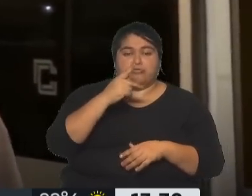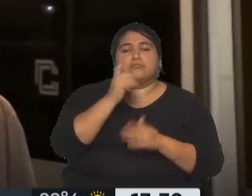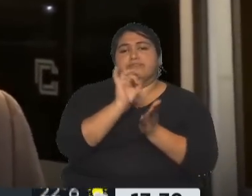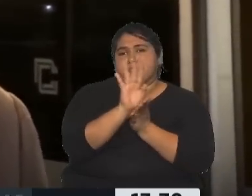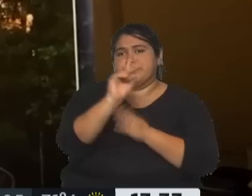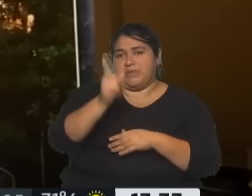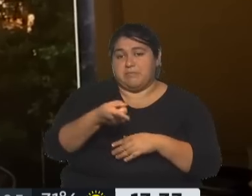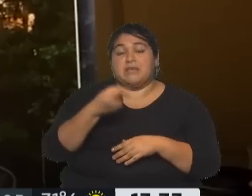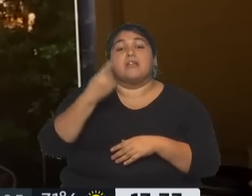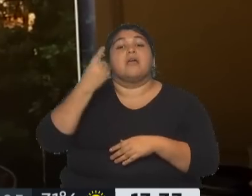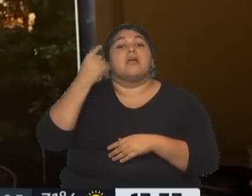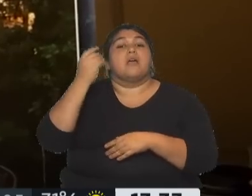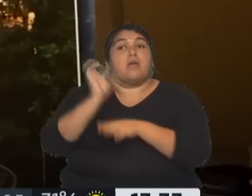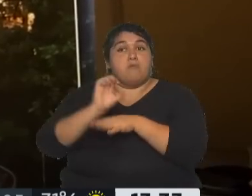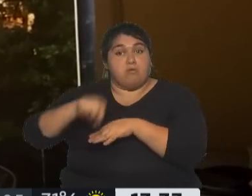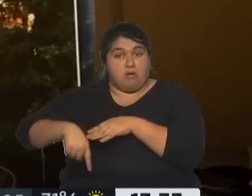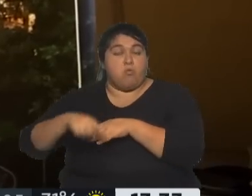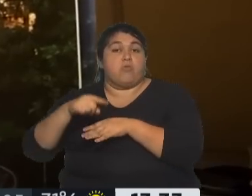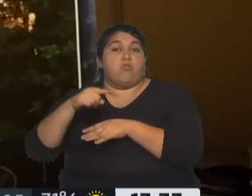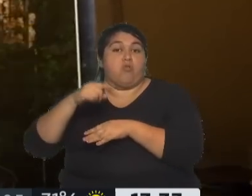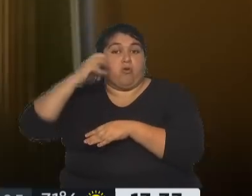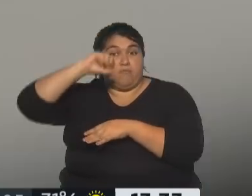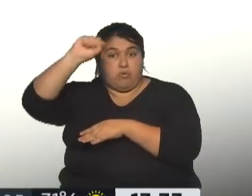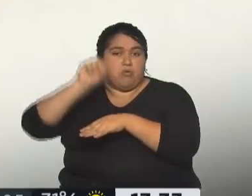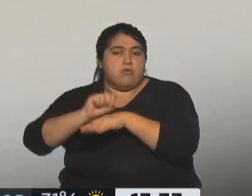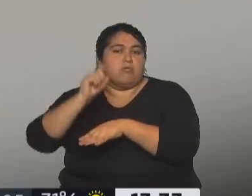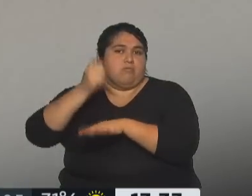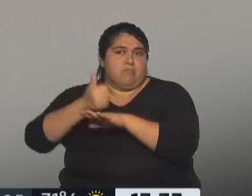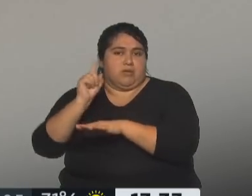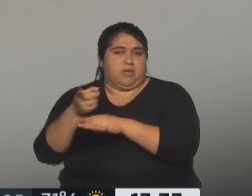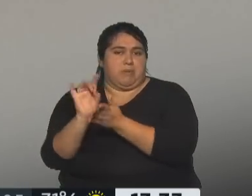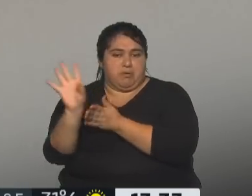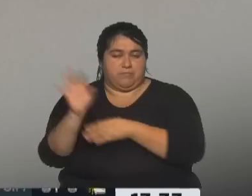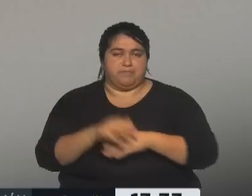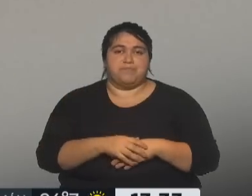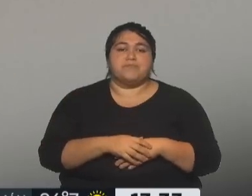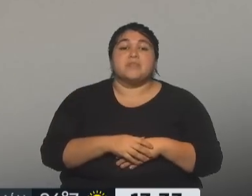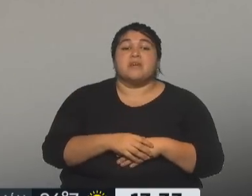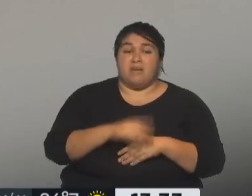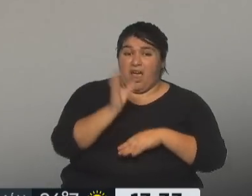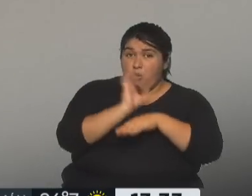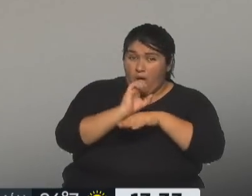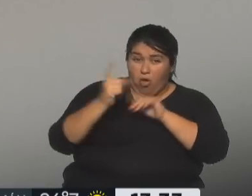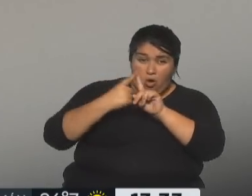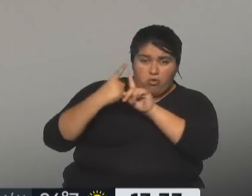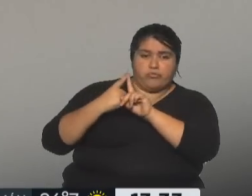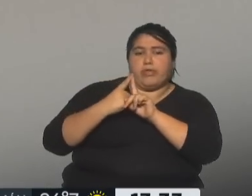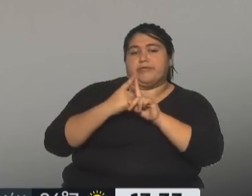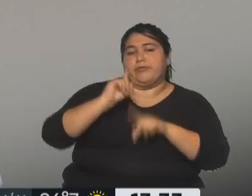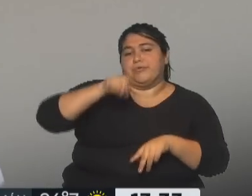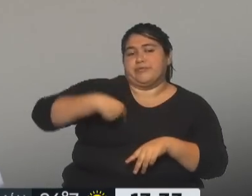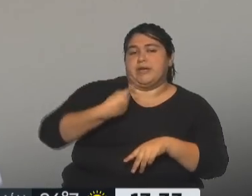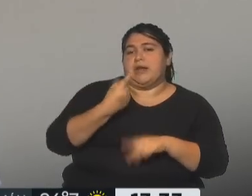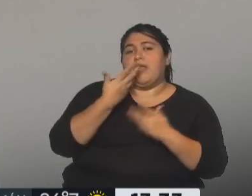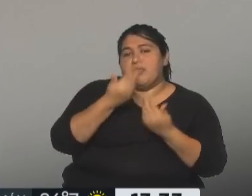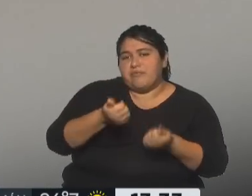del embajador ecuatoriano en Buenos Aires, Javier Alfonso Monge Yoder. El accionar internacional del Ecuador se enmarca en la promoción y